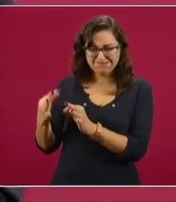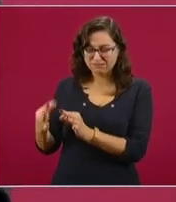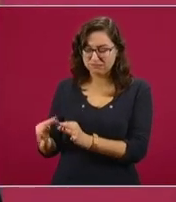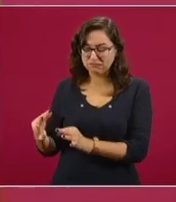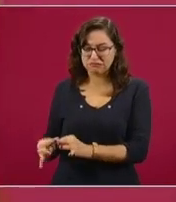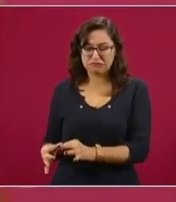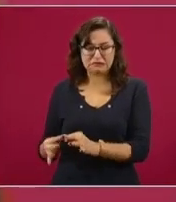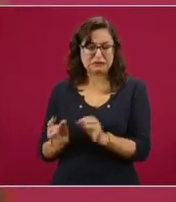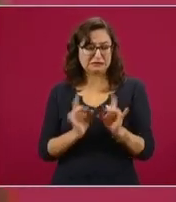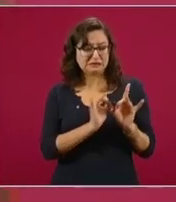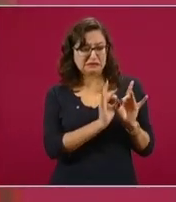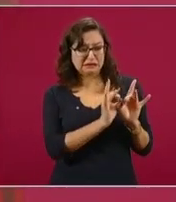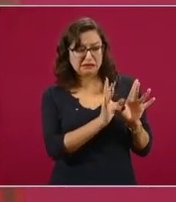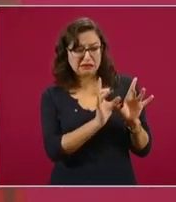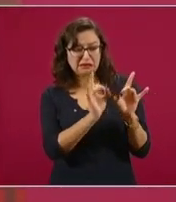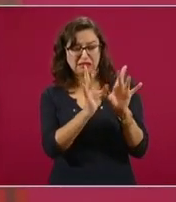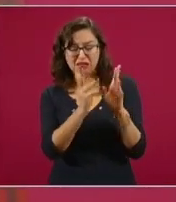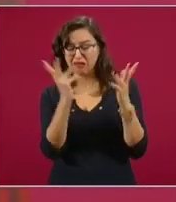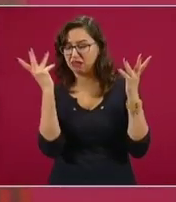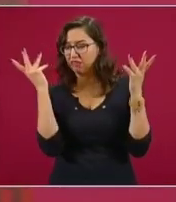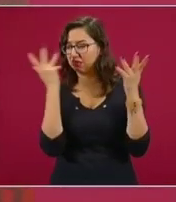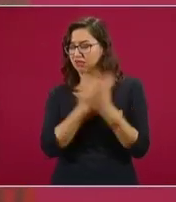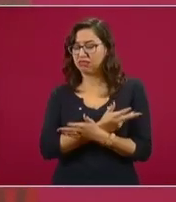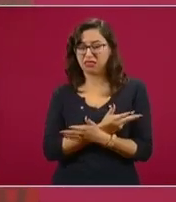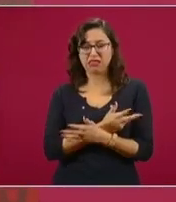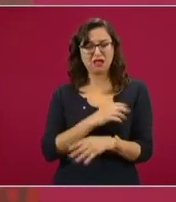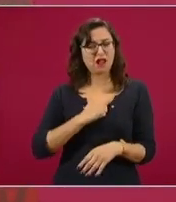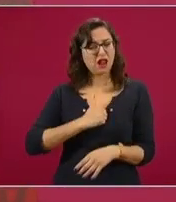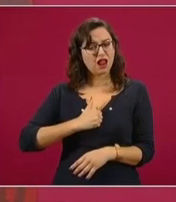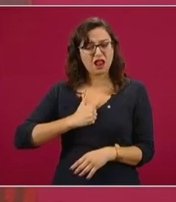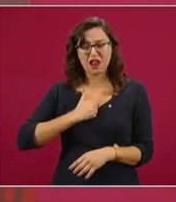tan lamentables como es el involucramiento